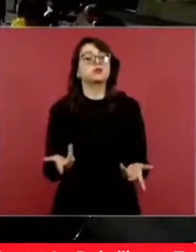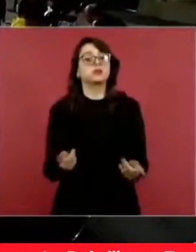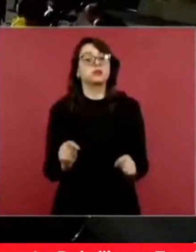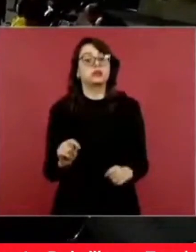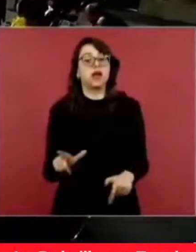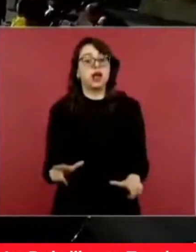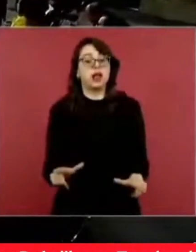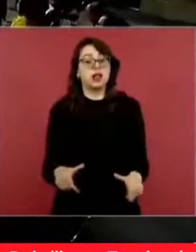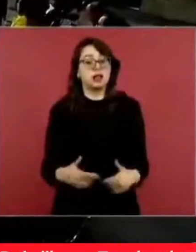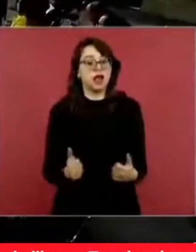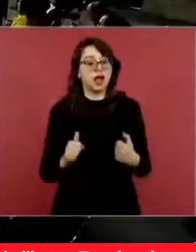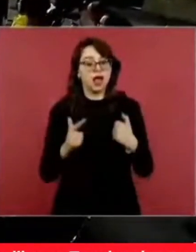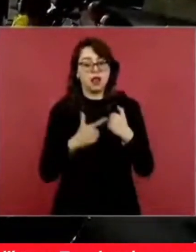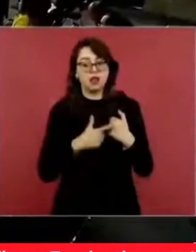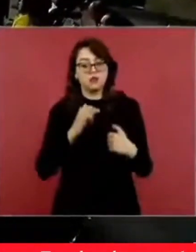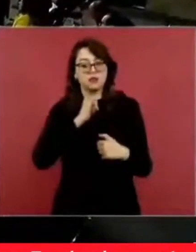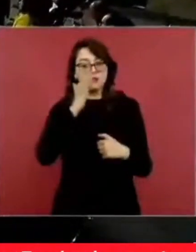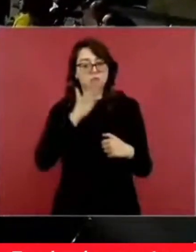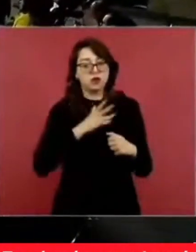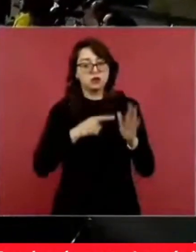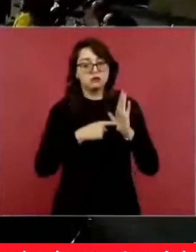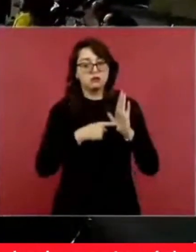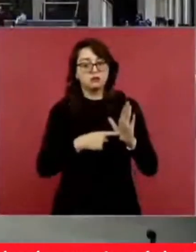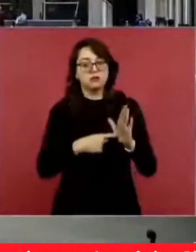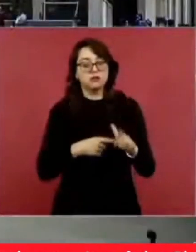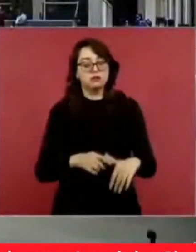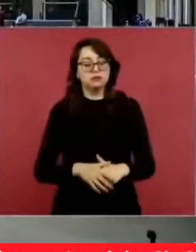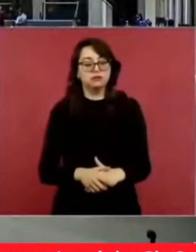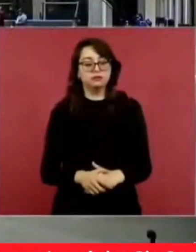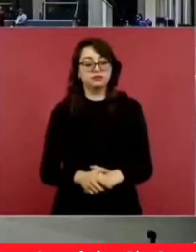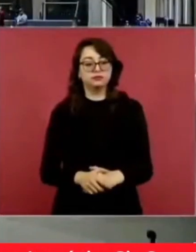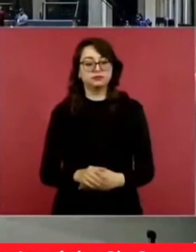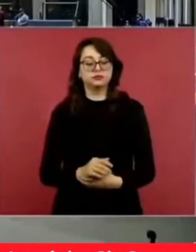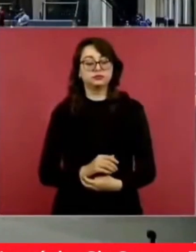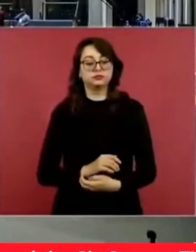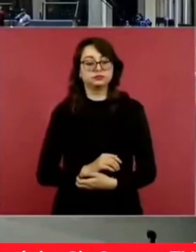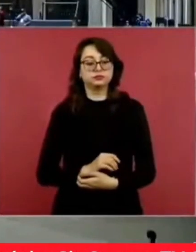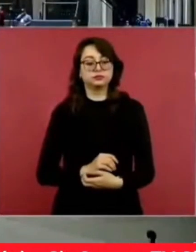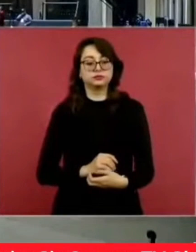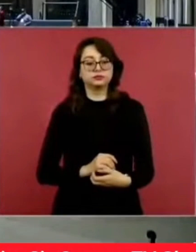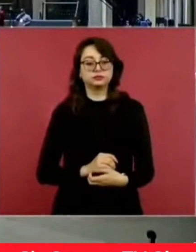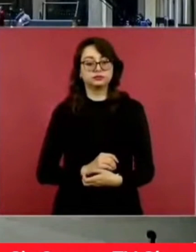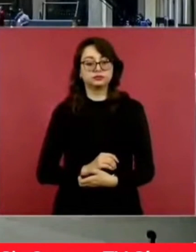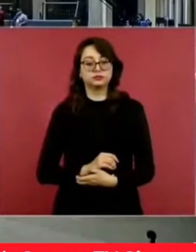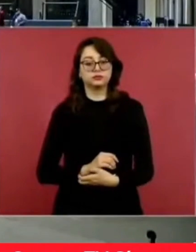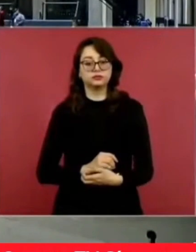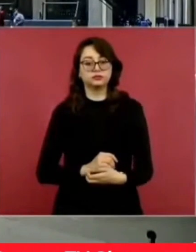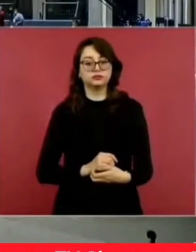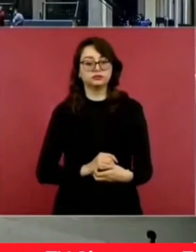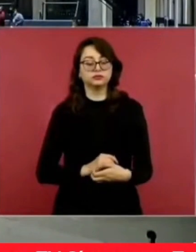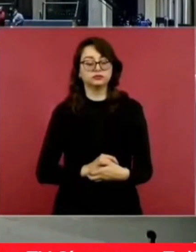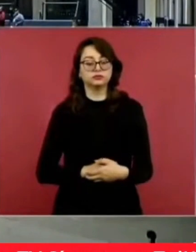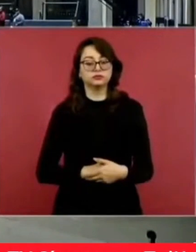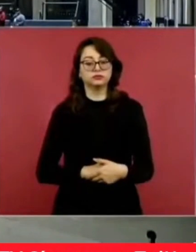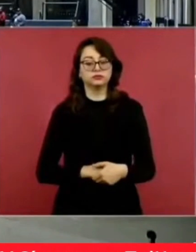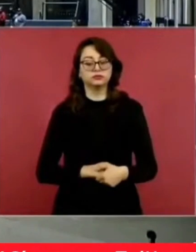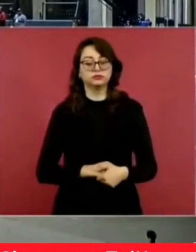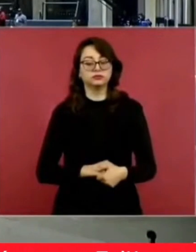¿No tienes una imagen del puente de Boca del Cerro? Yo tengo el video, ¿quién es? A ver,